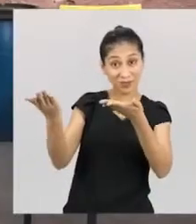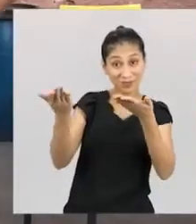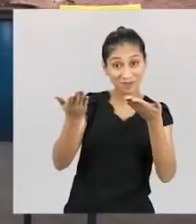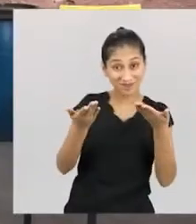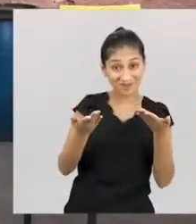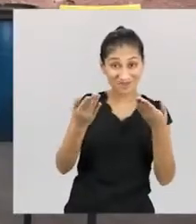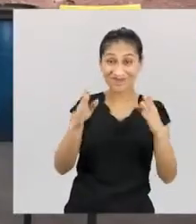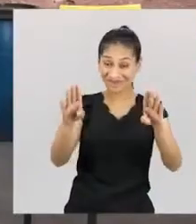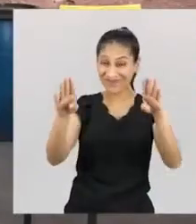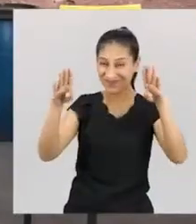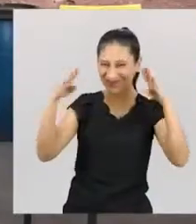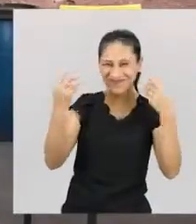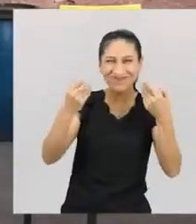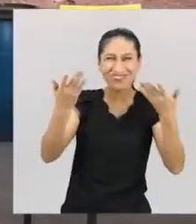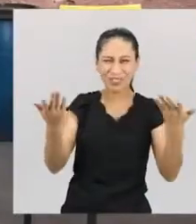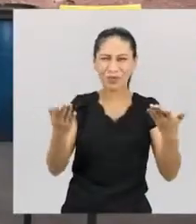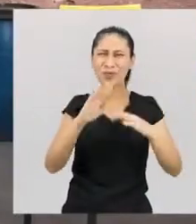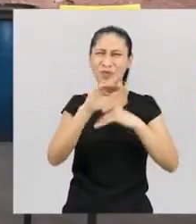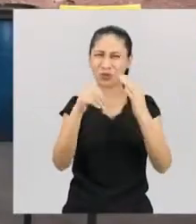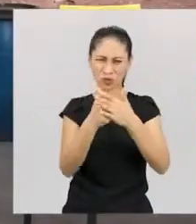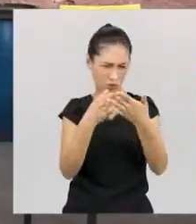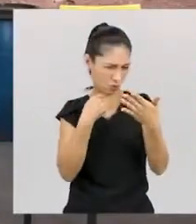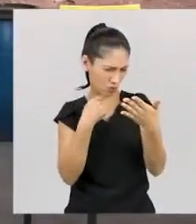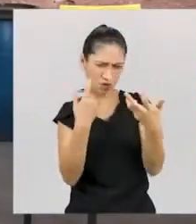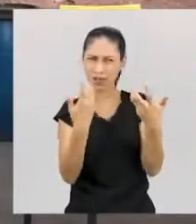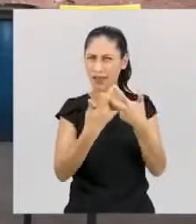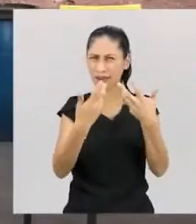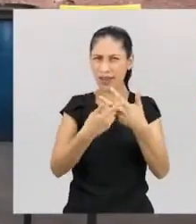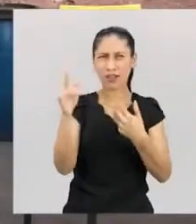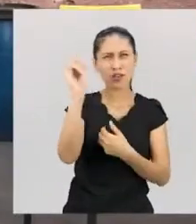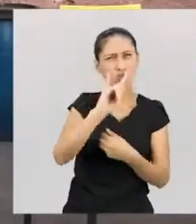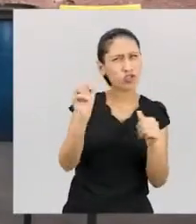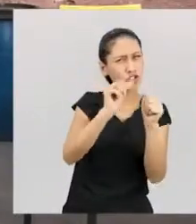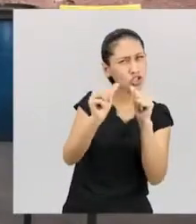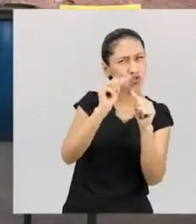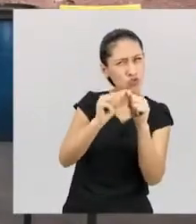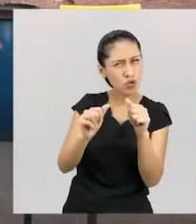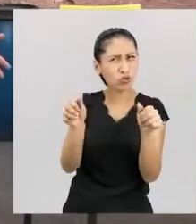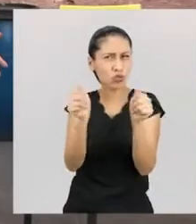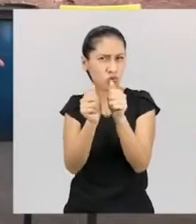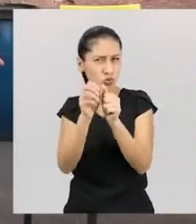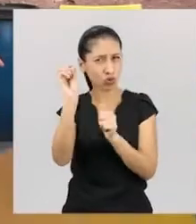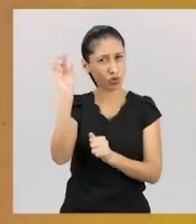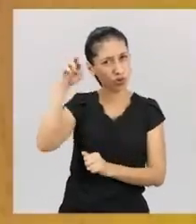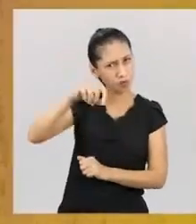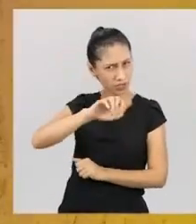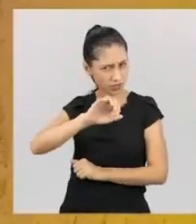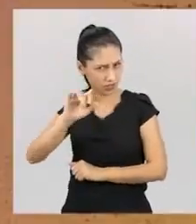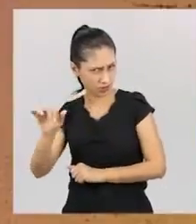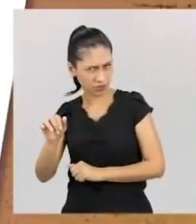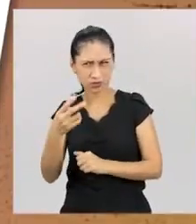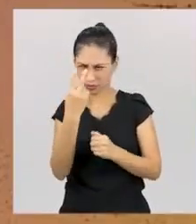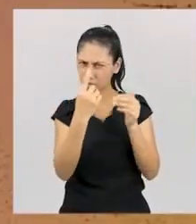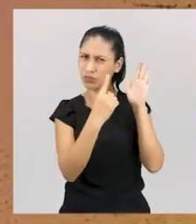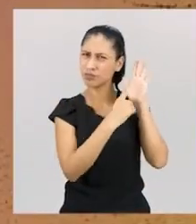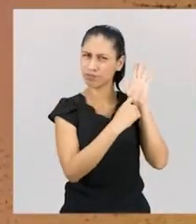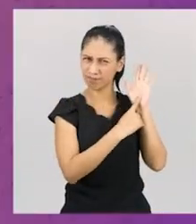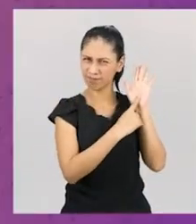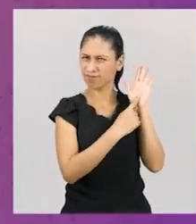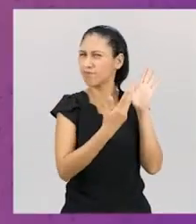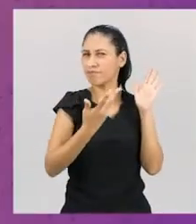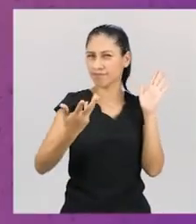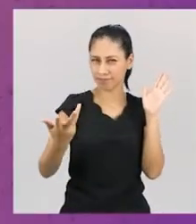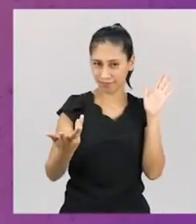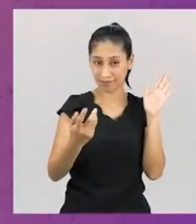Hemos centrado nuestra atención en resolver situaciones que involucran el uso de números y operaciones. Hemos reforzado